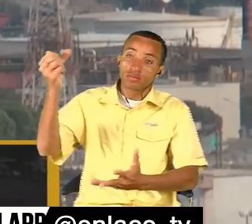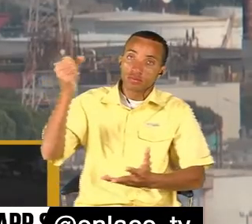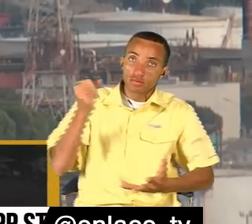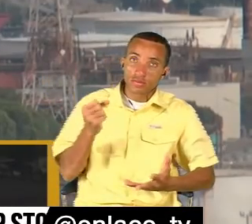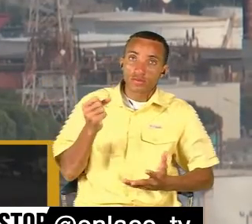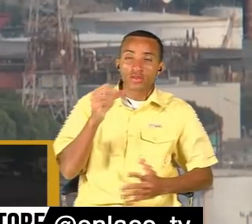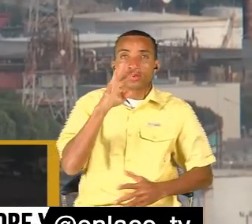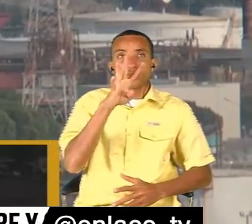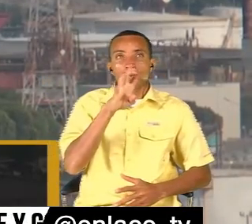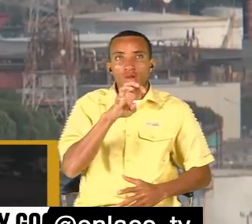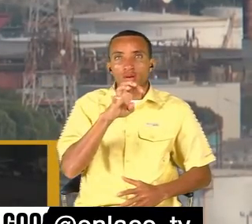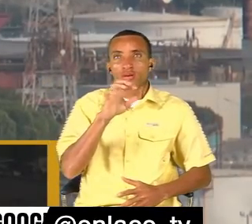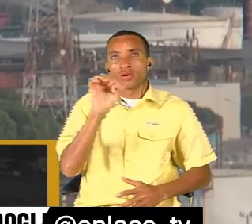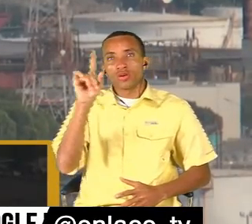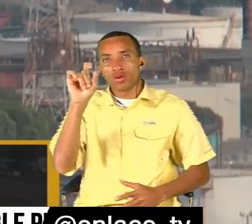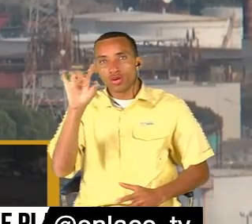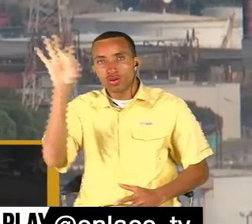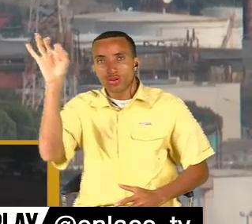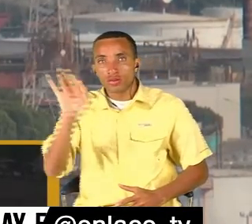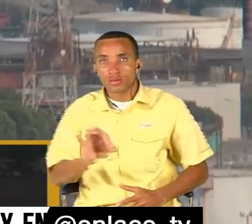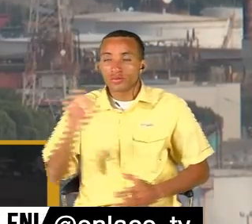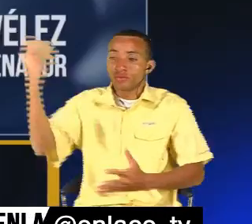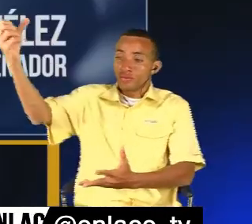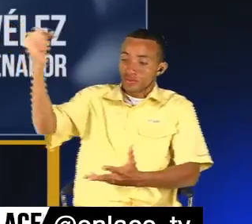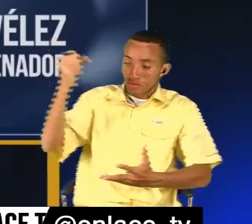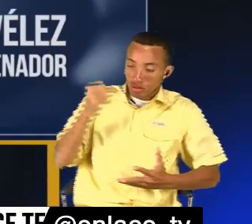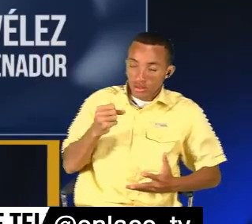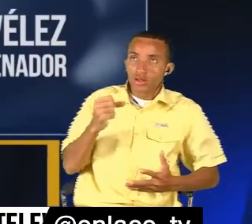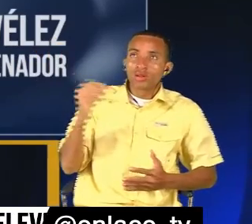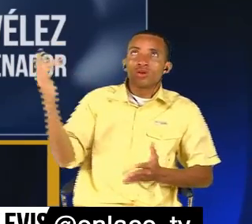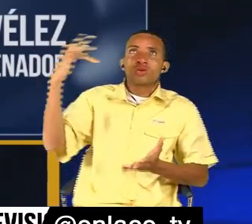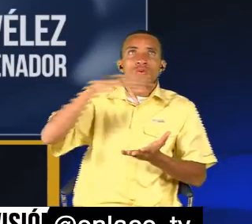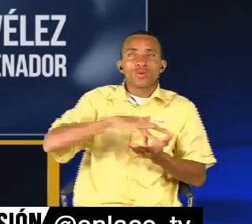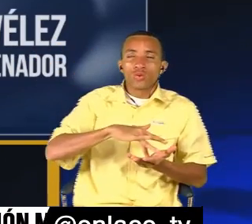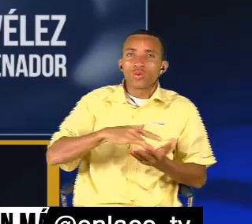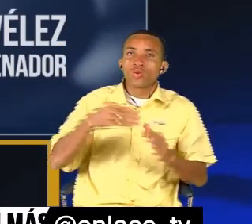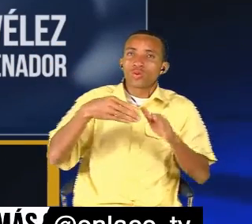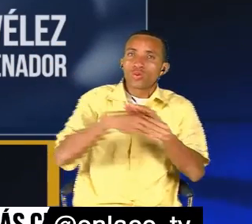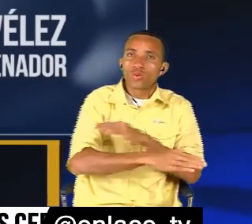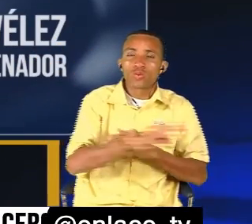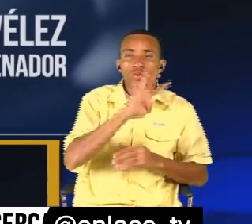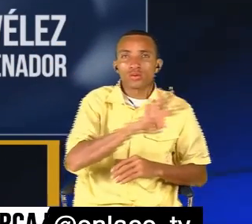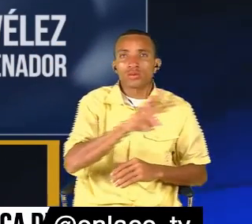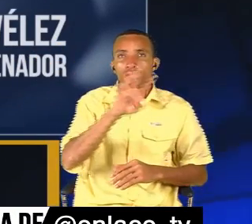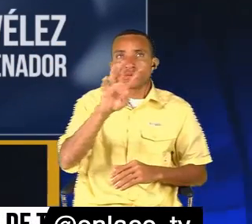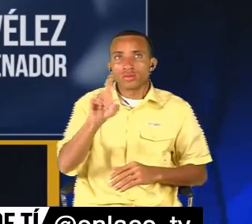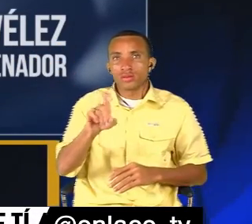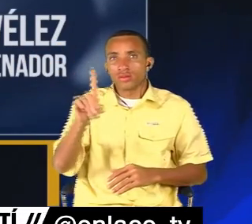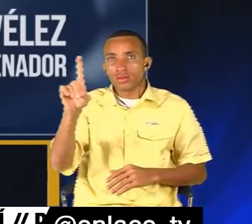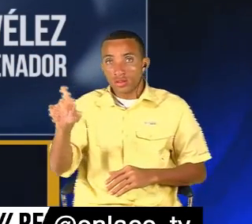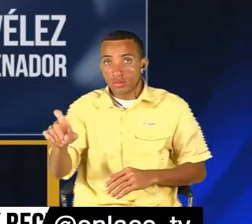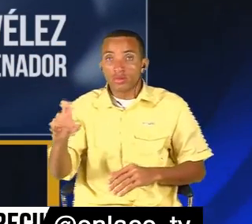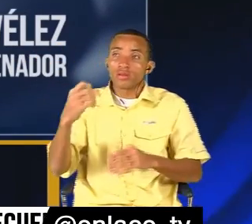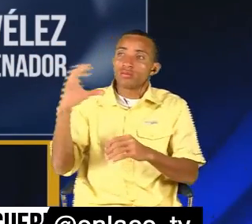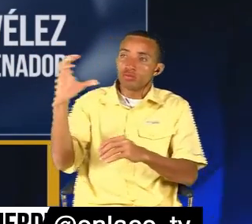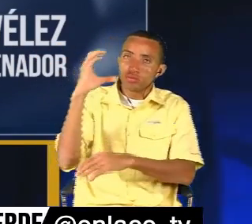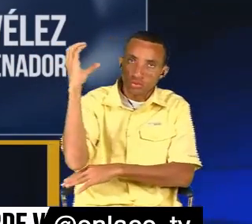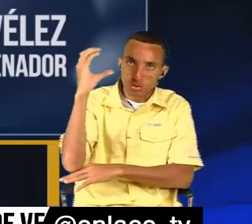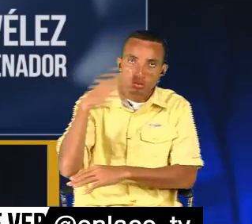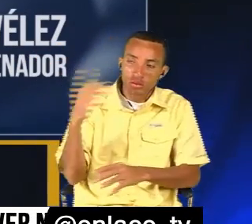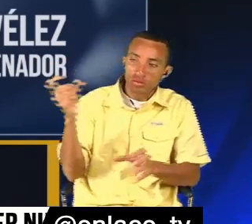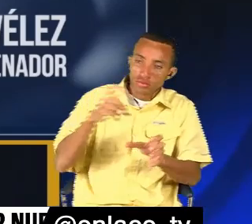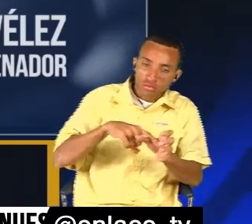9, el 11. Entraron 460 mil colombianos a capitalizar a Ecopetrol y eso nos dio la posibilidad que Ecopetrol